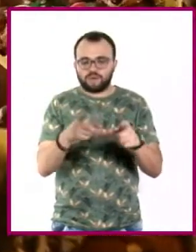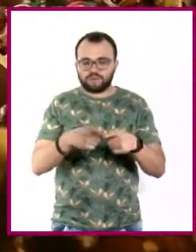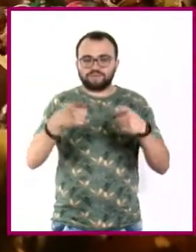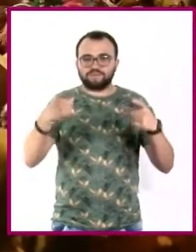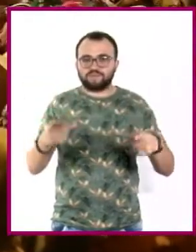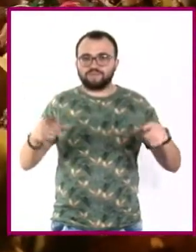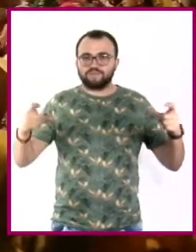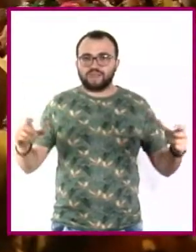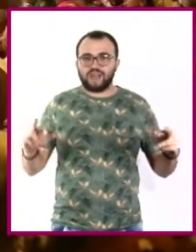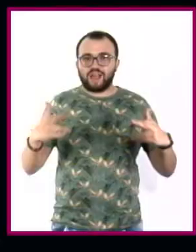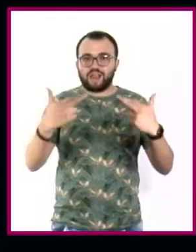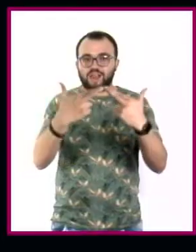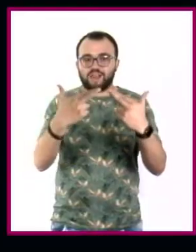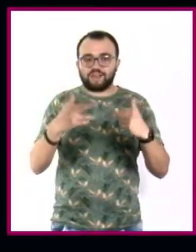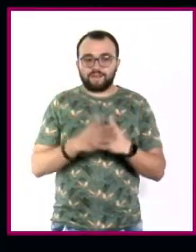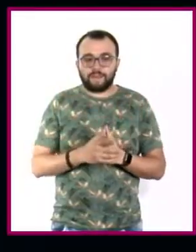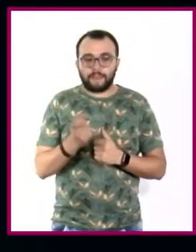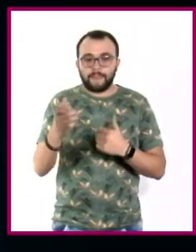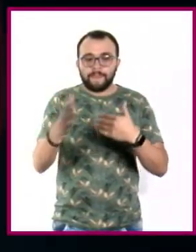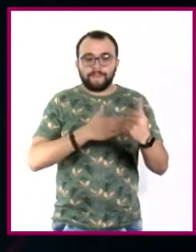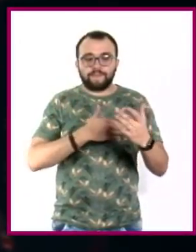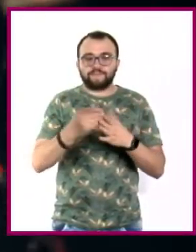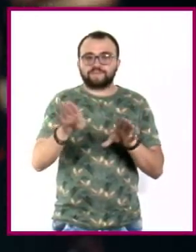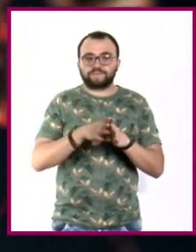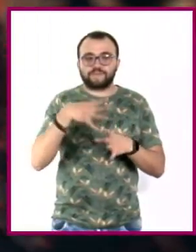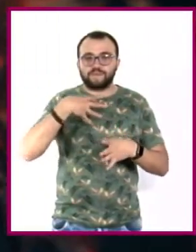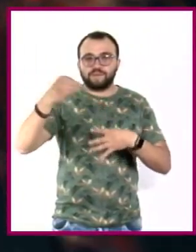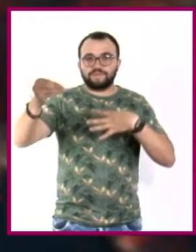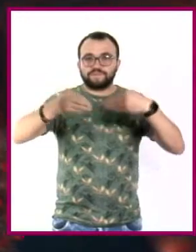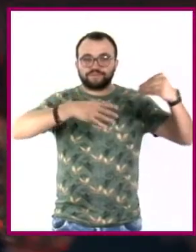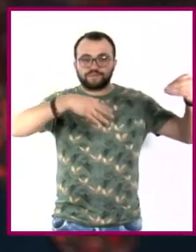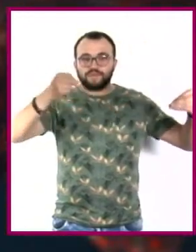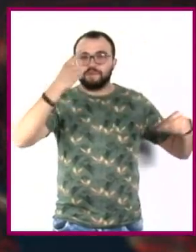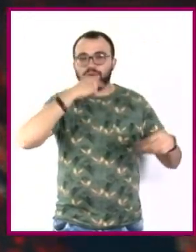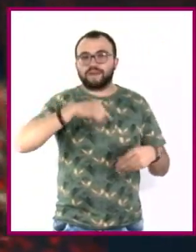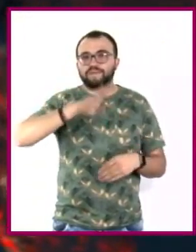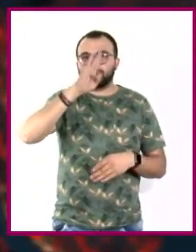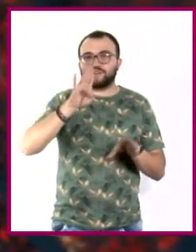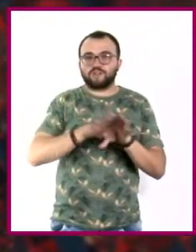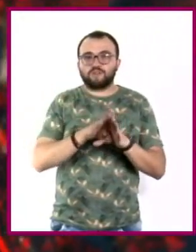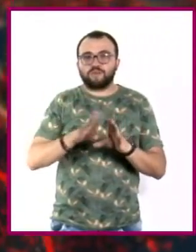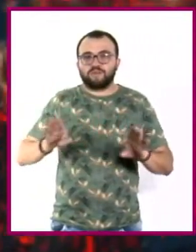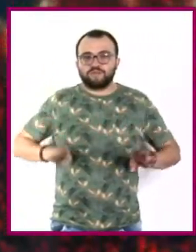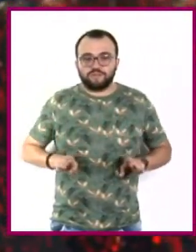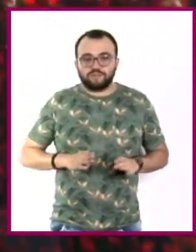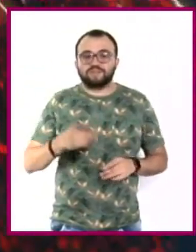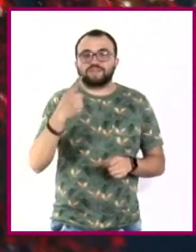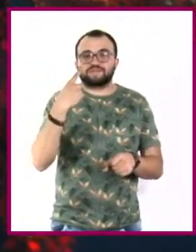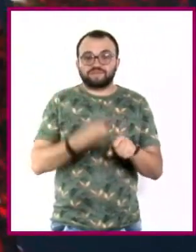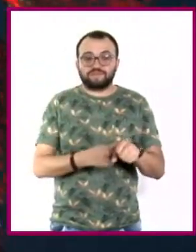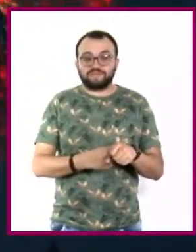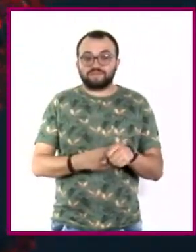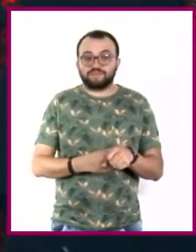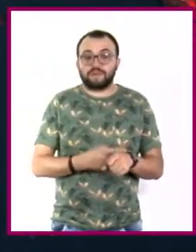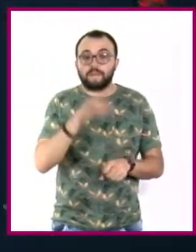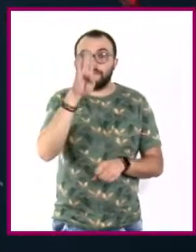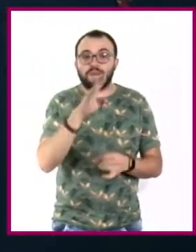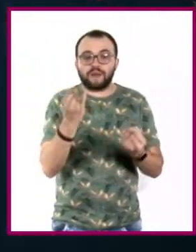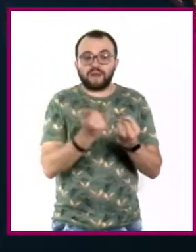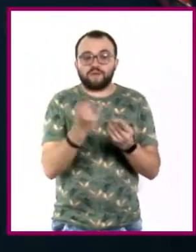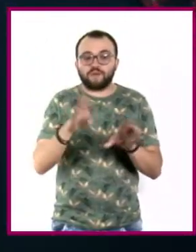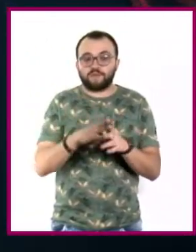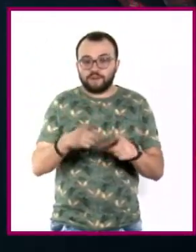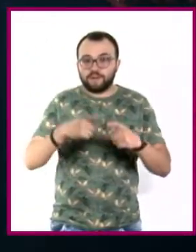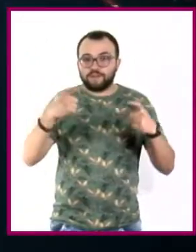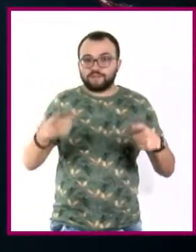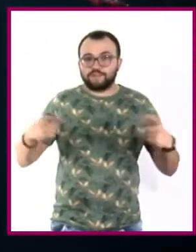las religiones. El modelo de contagio que se utiliza para predecir el comportamiento de una enfermedad es muy parecido al del